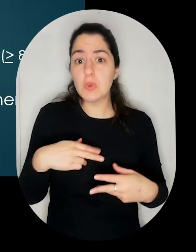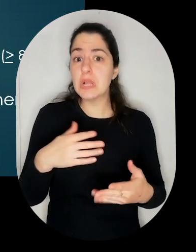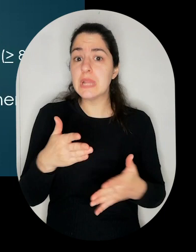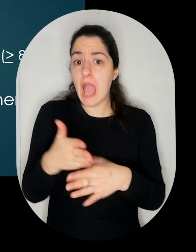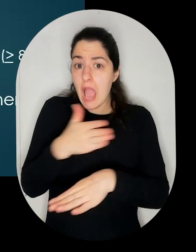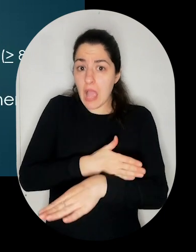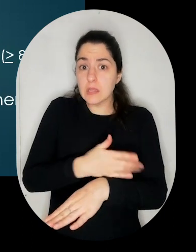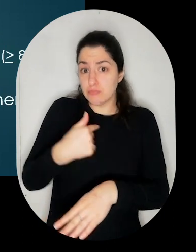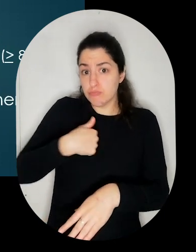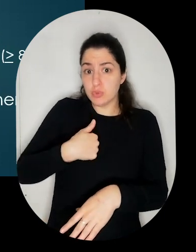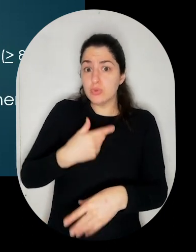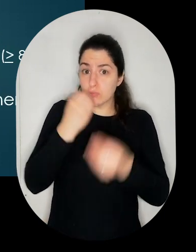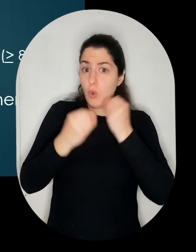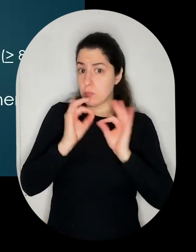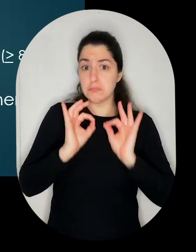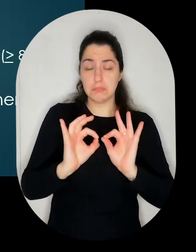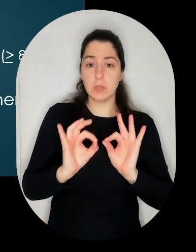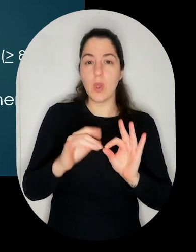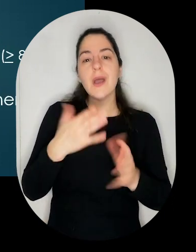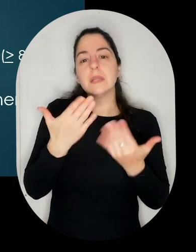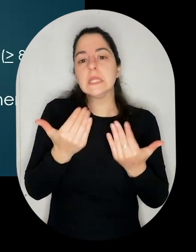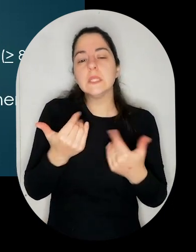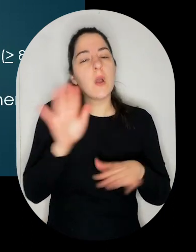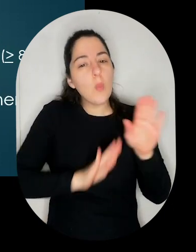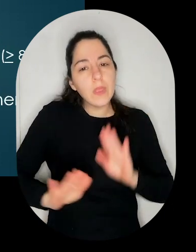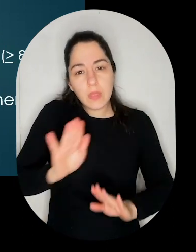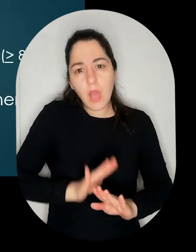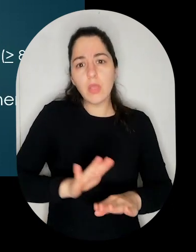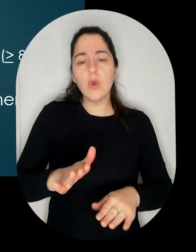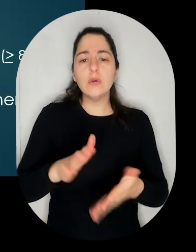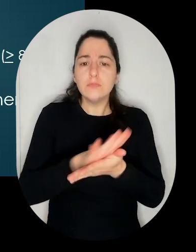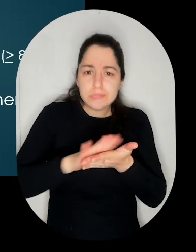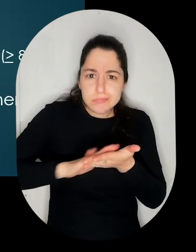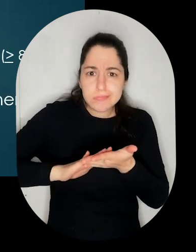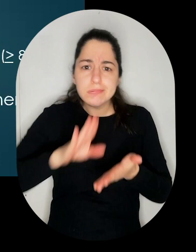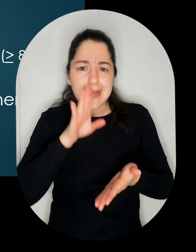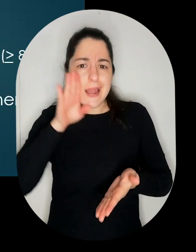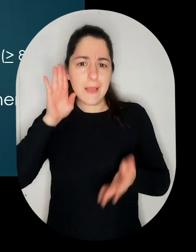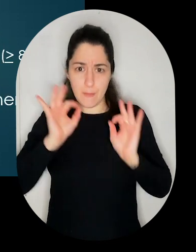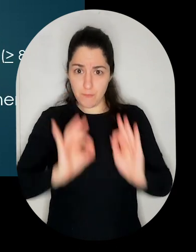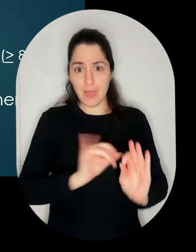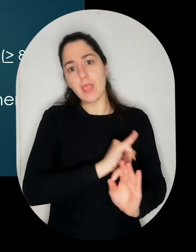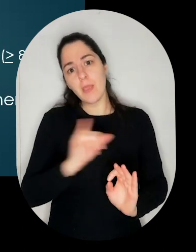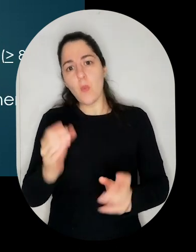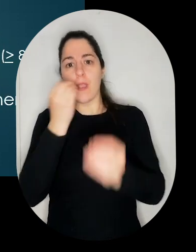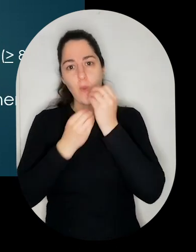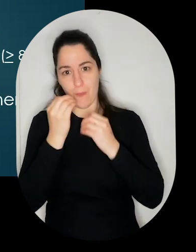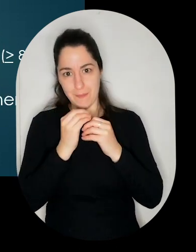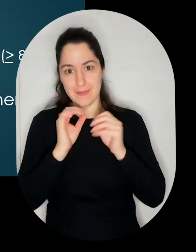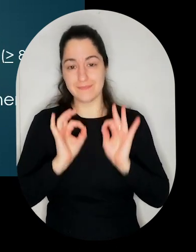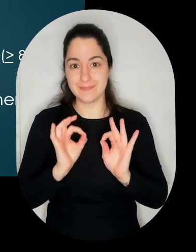ya siendo bastante segura. Yo la he consumido y es bien sabrosa. Con precauciones, súper bien, muy sabrosa, ya funciona súper